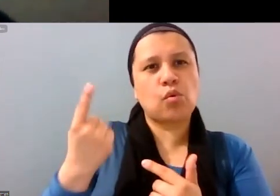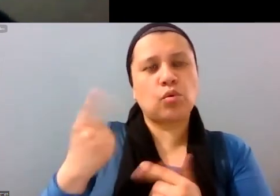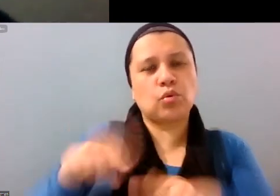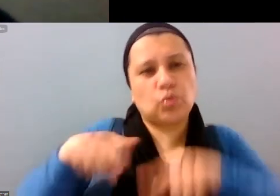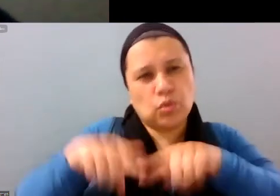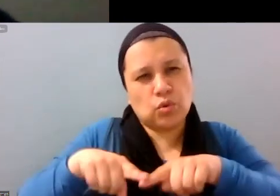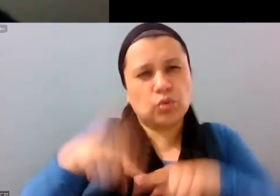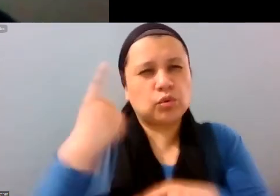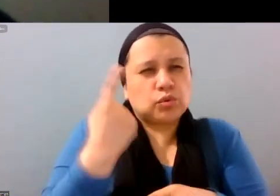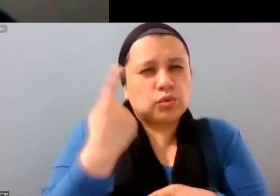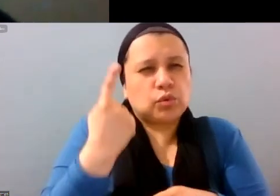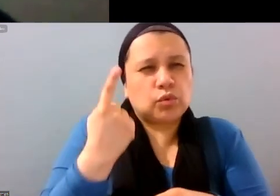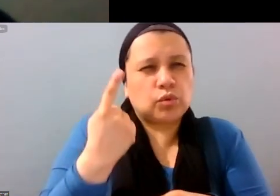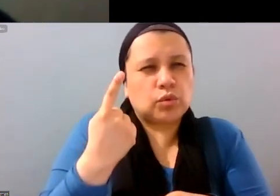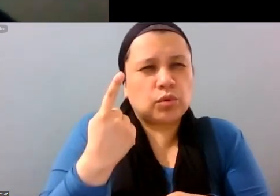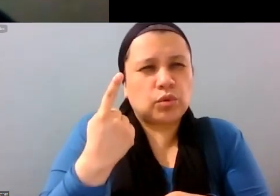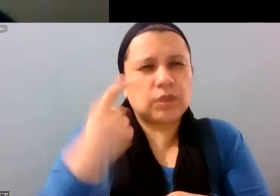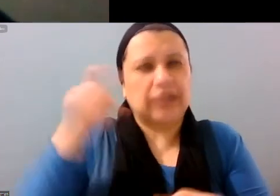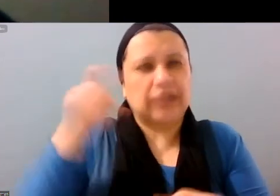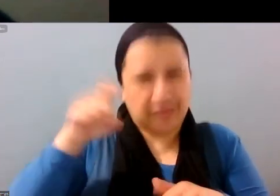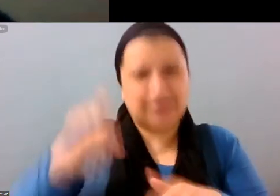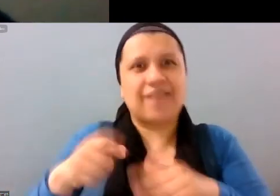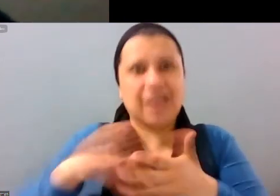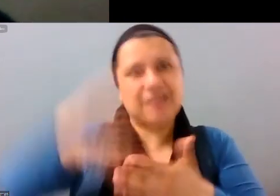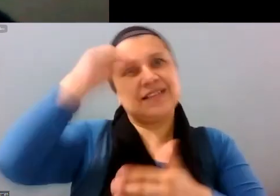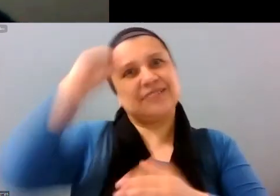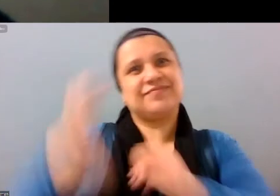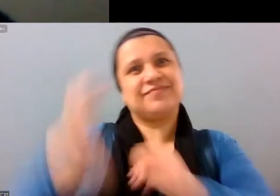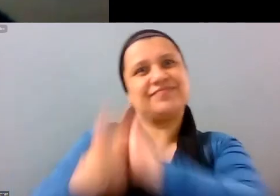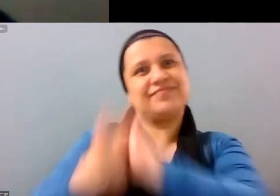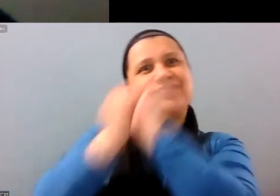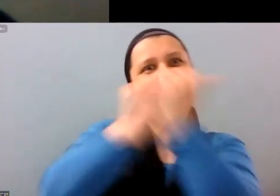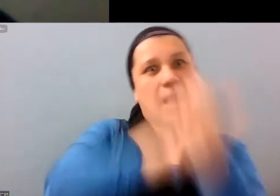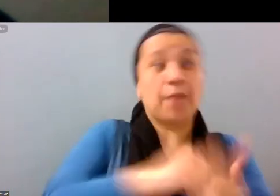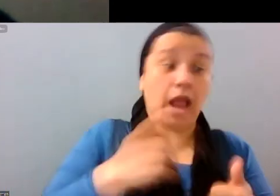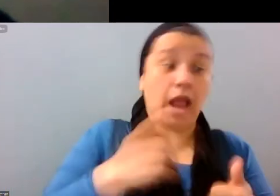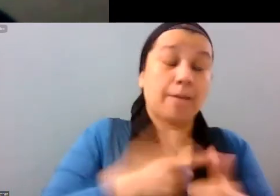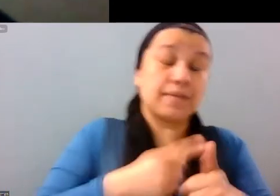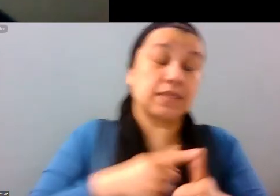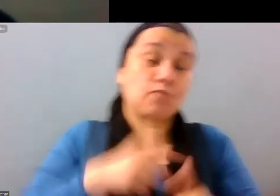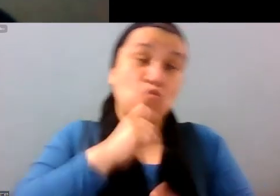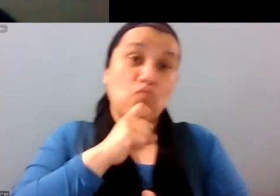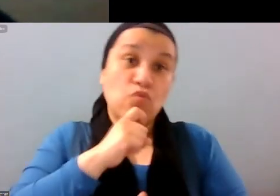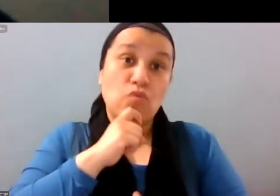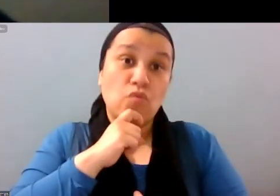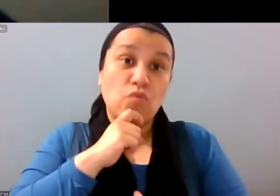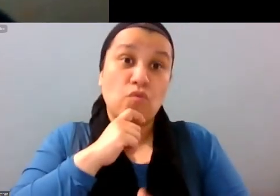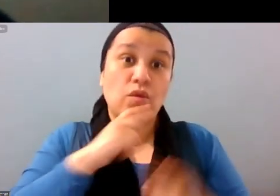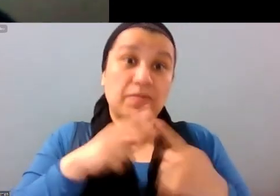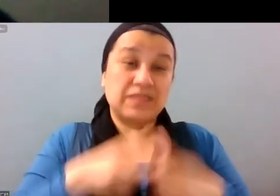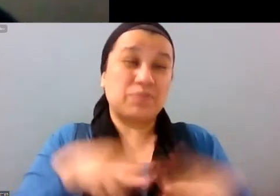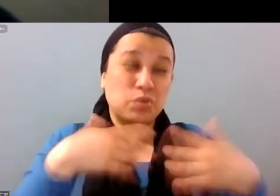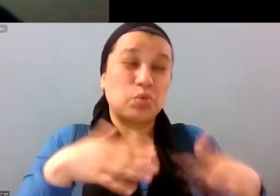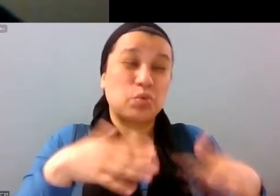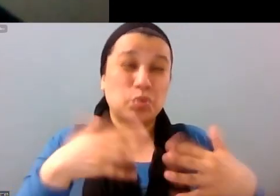al cambio verdad porque en un inicio sí fue muy difícil el que ellos se adaptaran a tener que